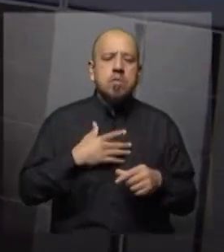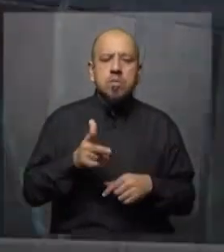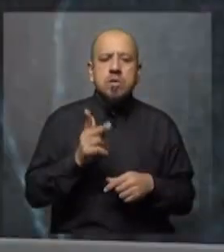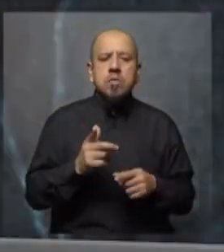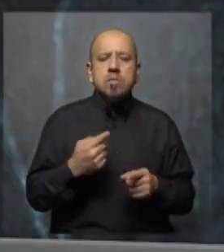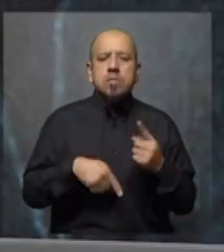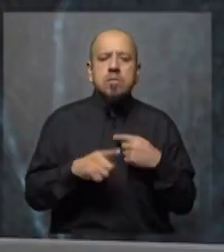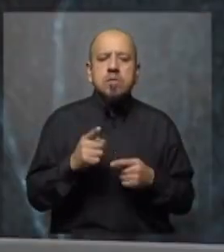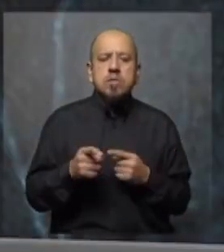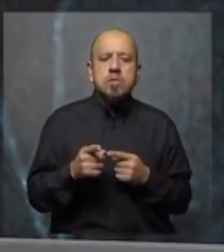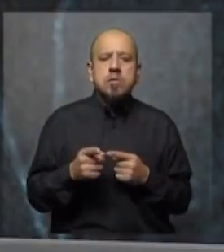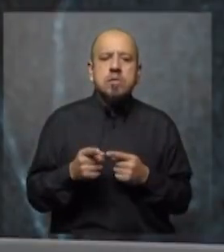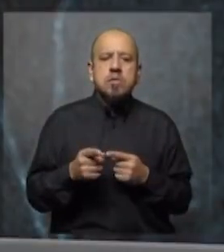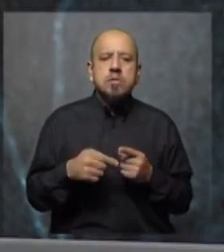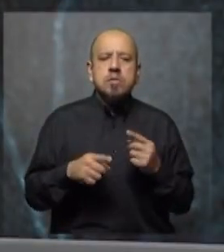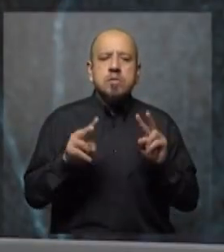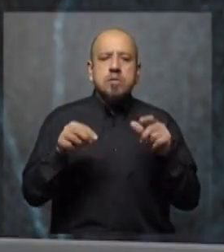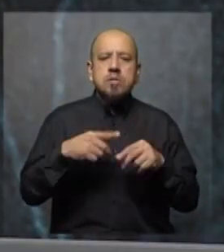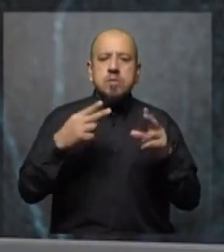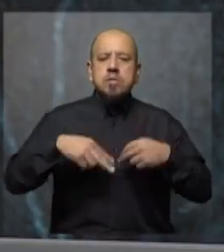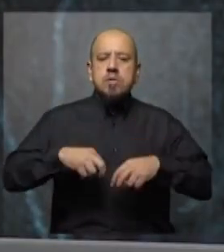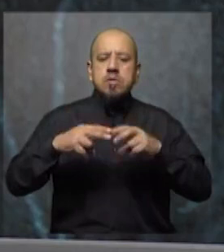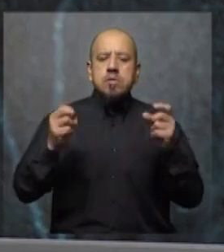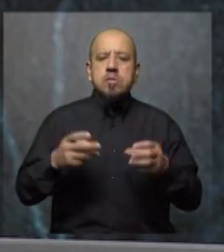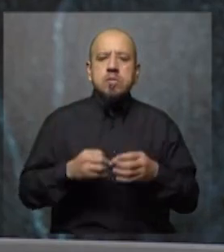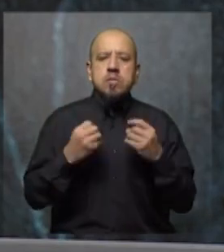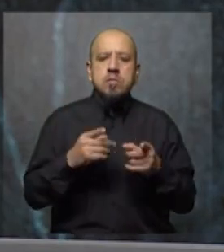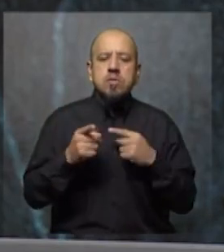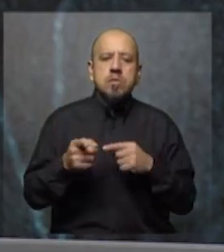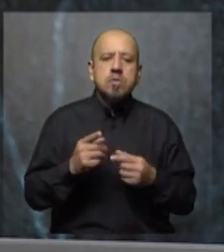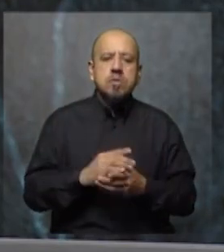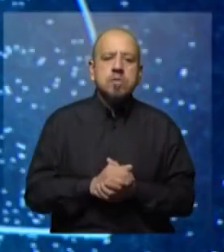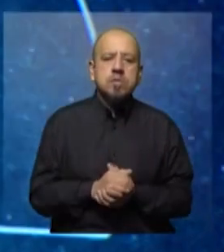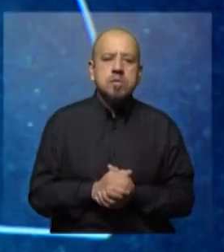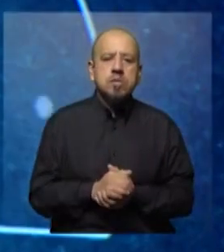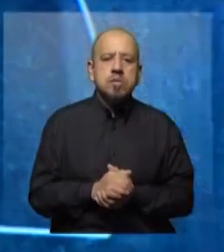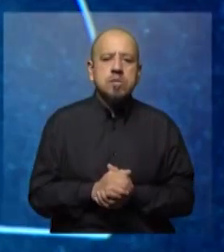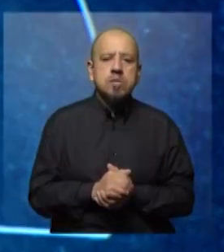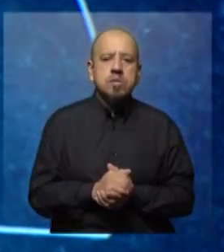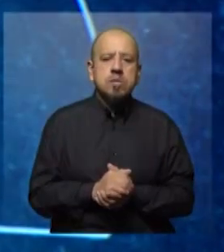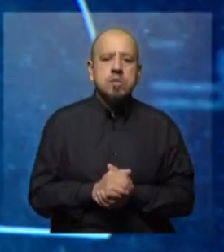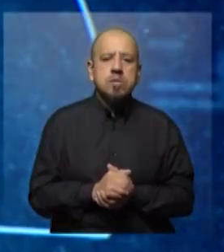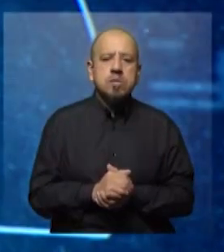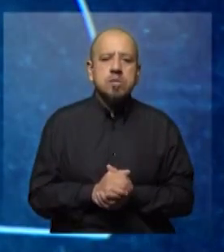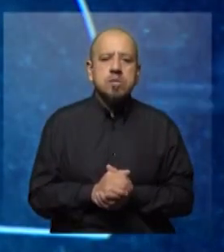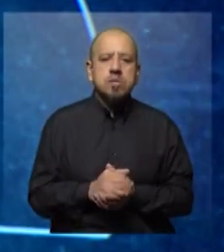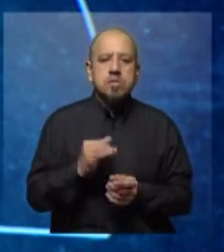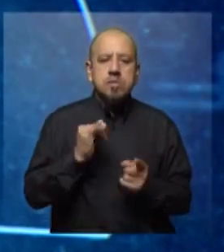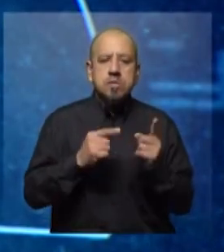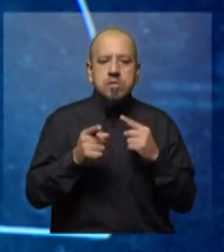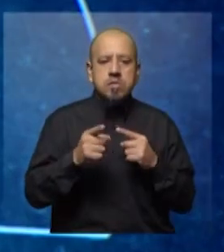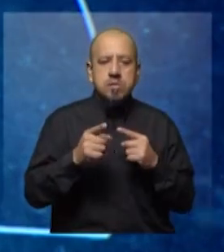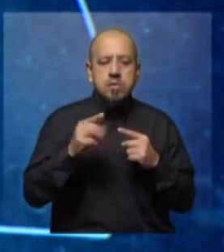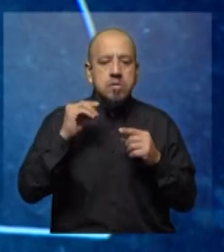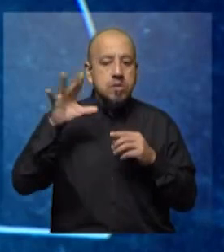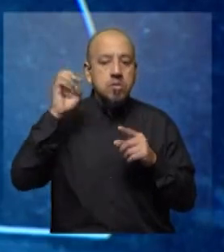los atraviesa pero metamosnos también a la cuestión de la investigación porque eso es algo que atravesó su obra Sí sí absolutamente Bueno me quedé escuchando